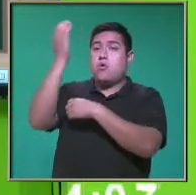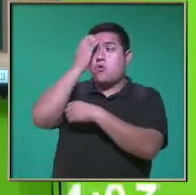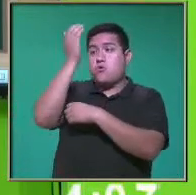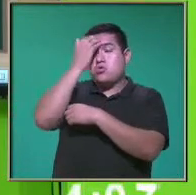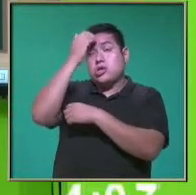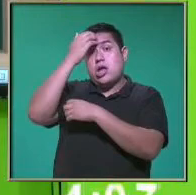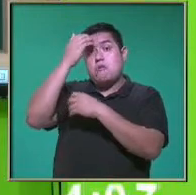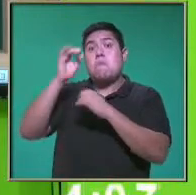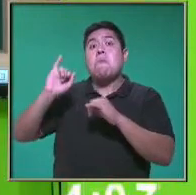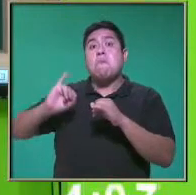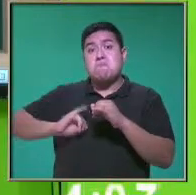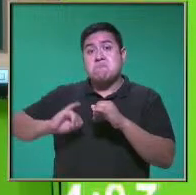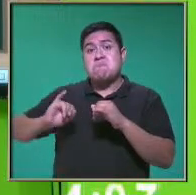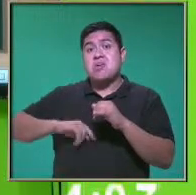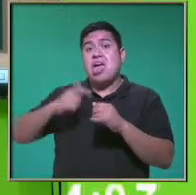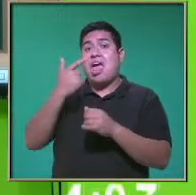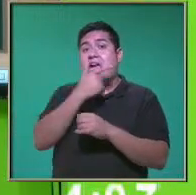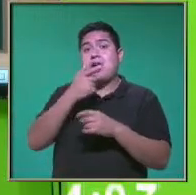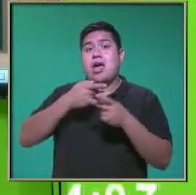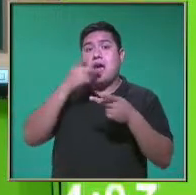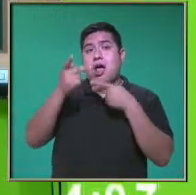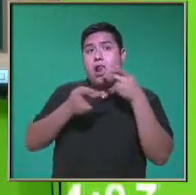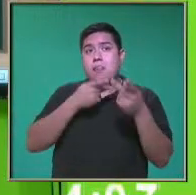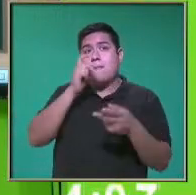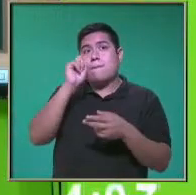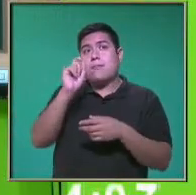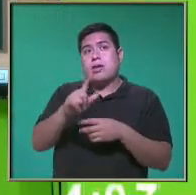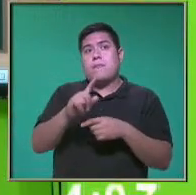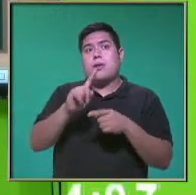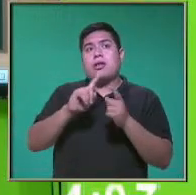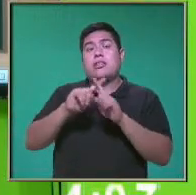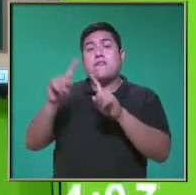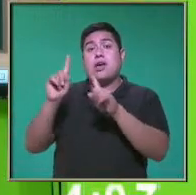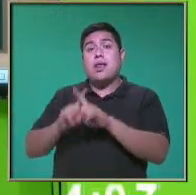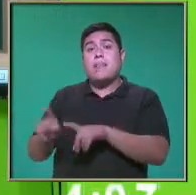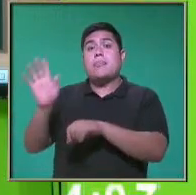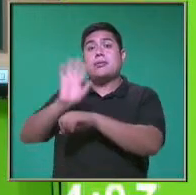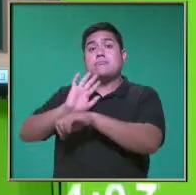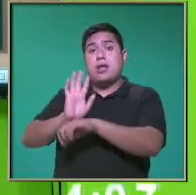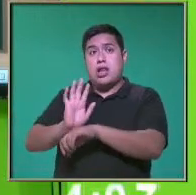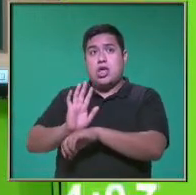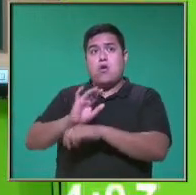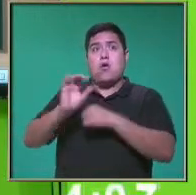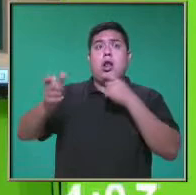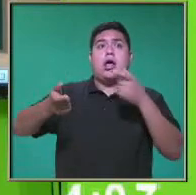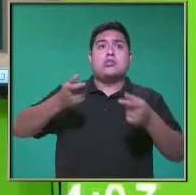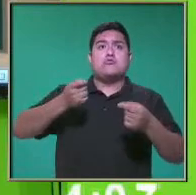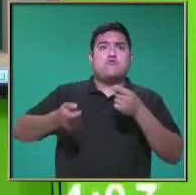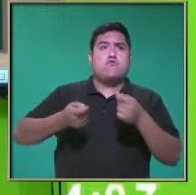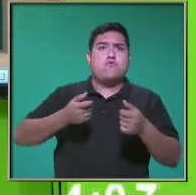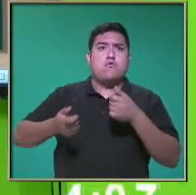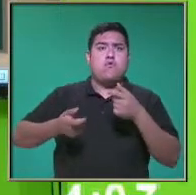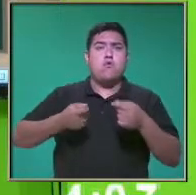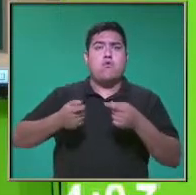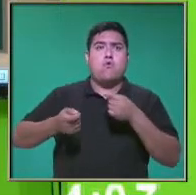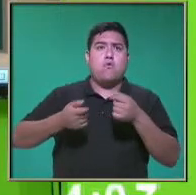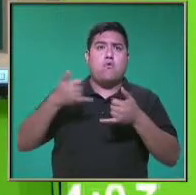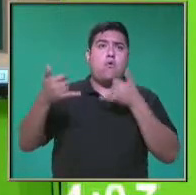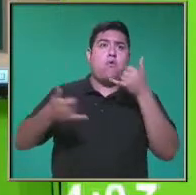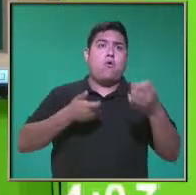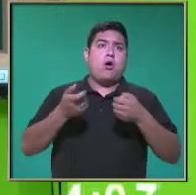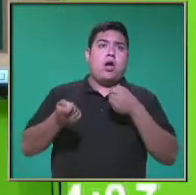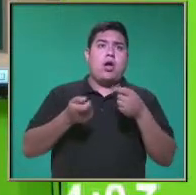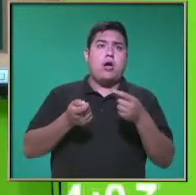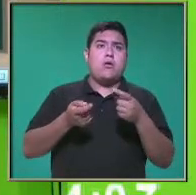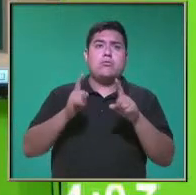interesante. Also to understand movies, songs, video games, instruction manuals of different devices,